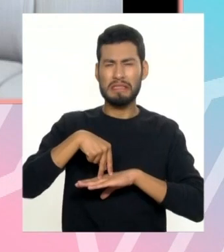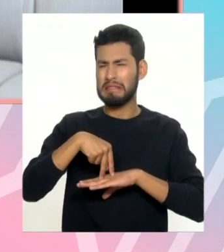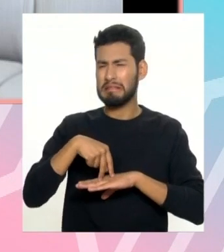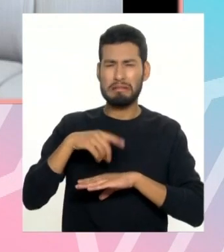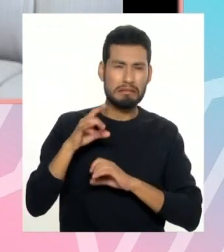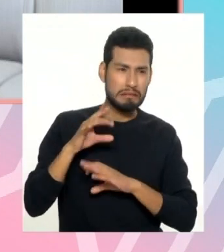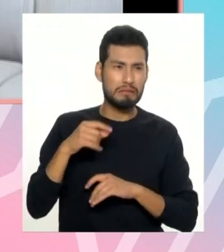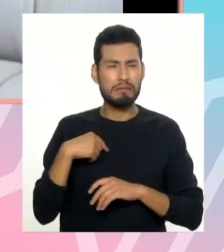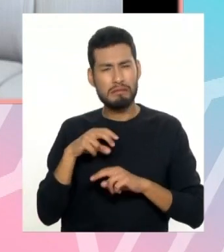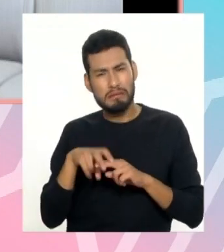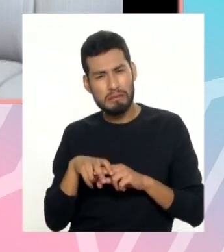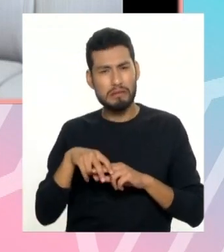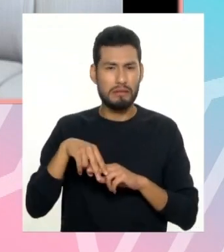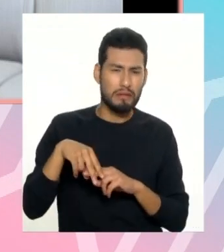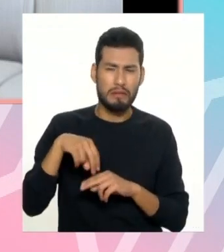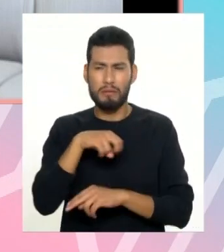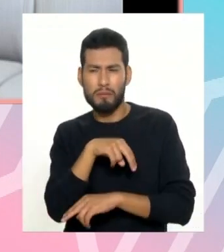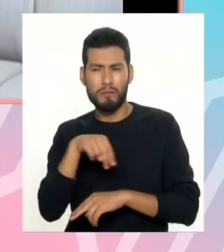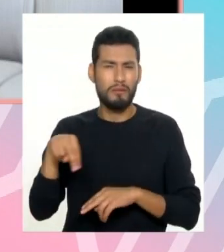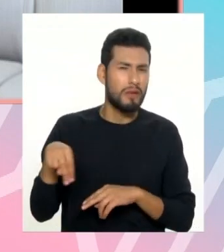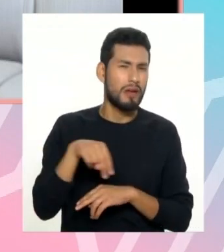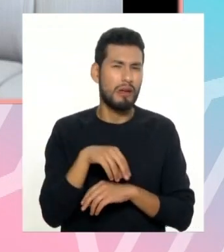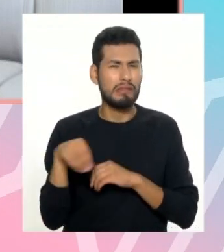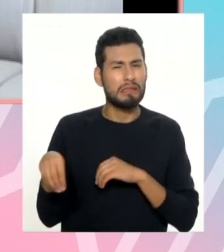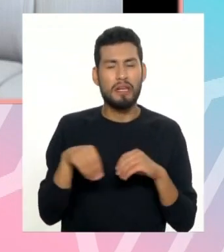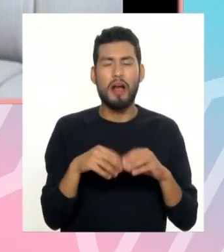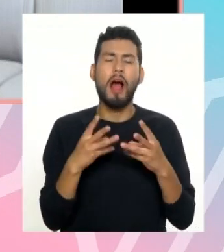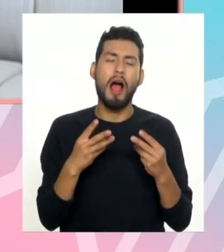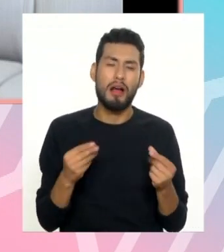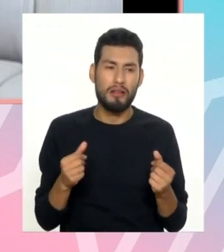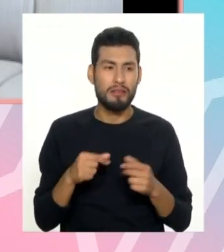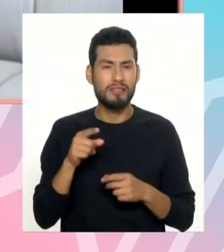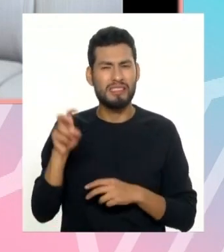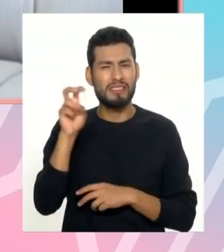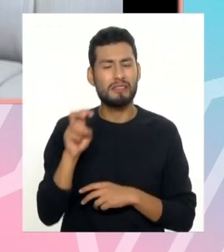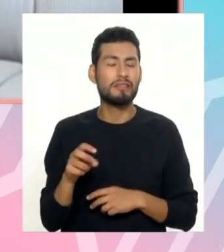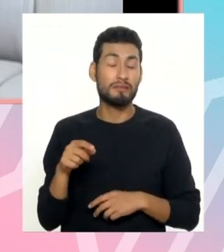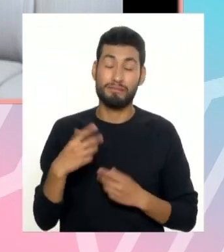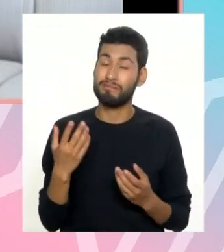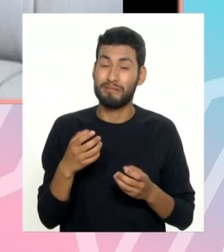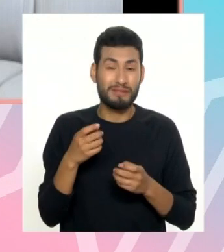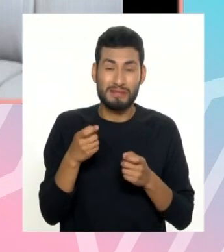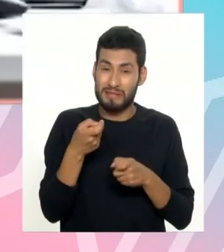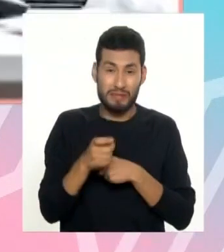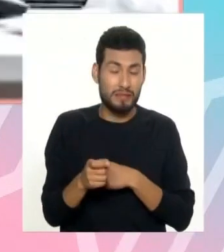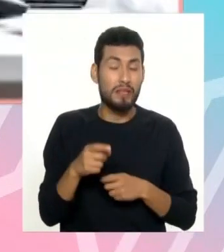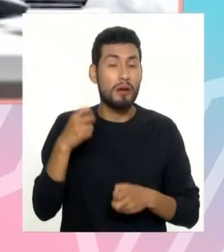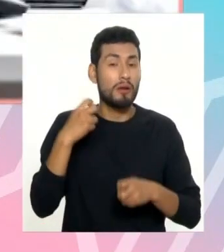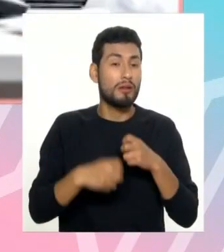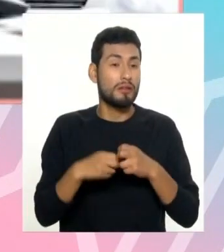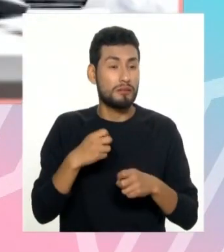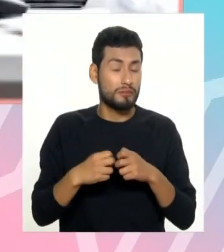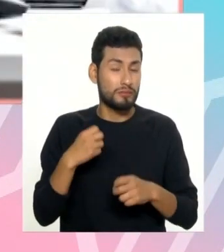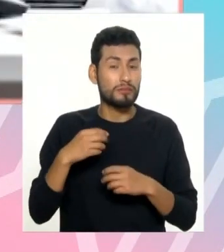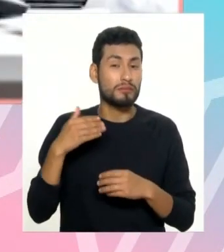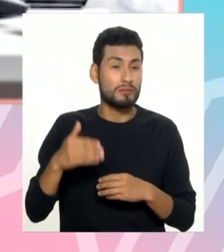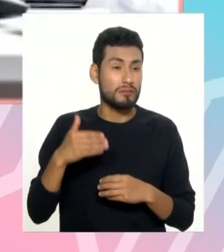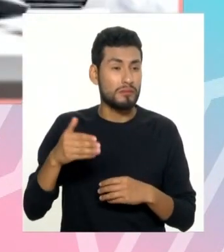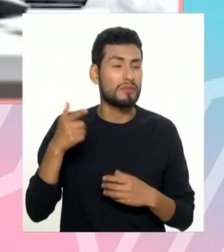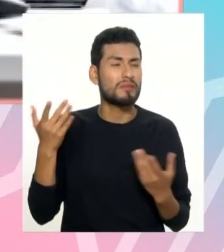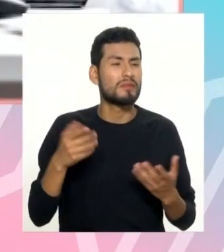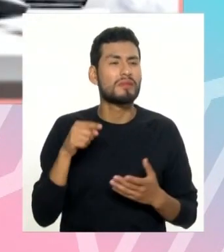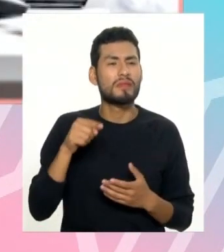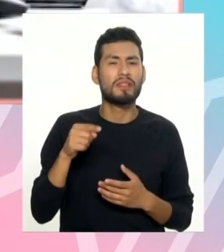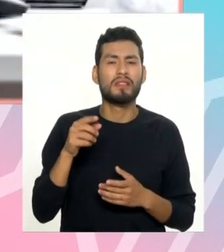me tengo que sentar o me voy de la cola. Entonces, esa columna está fallando y tiene un problema mayor que una hernia. Es un problema